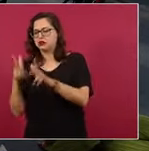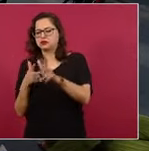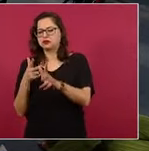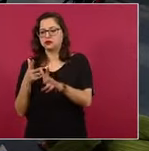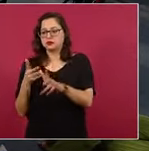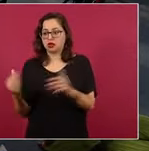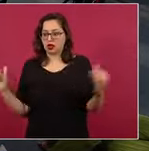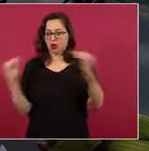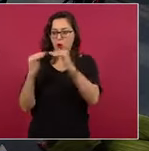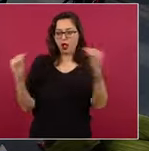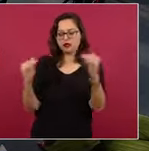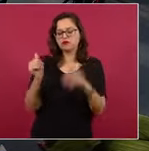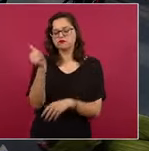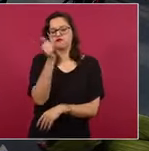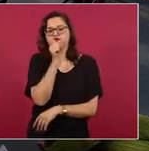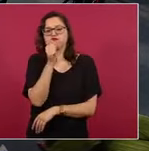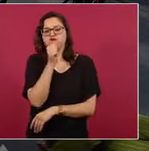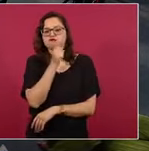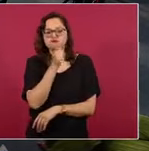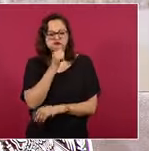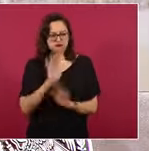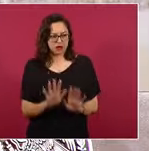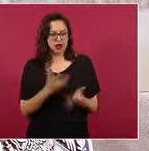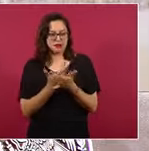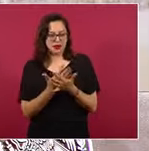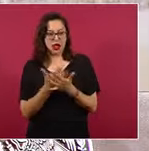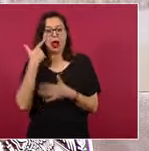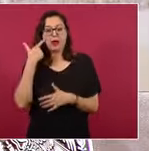cuando se pueda, ¿no? Porque ahí fueron